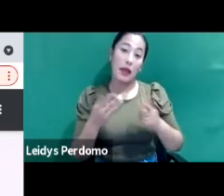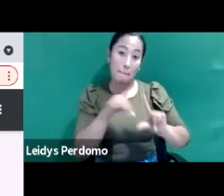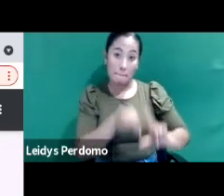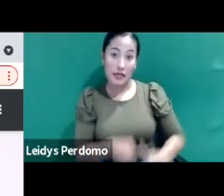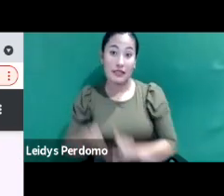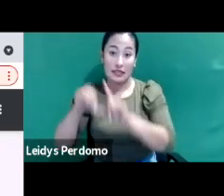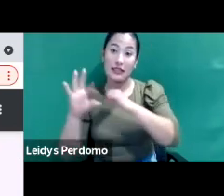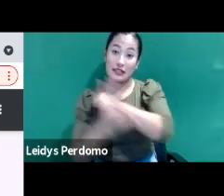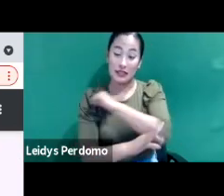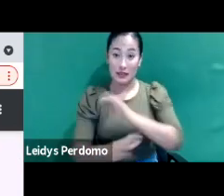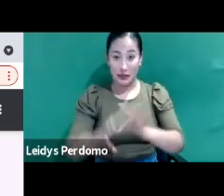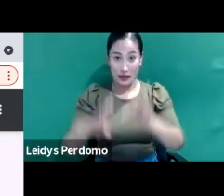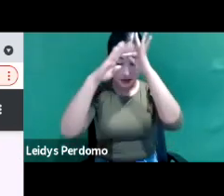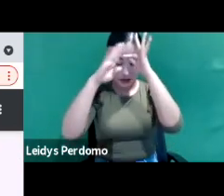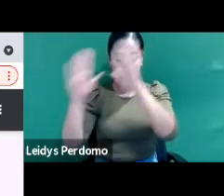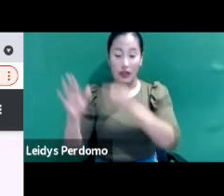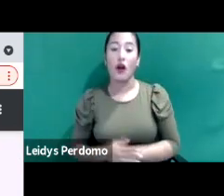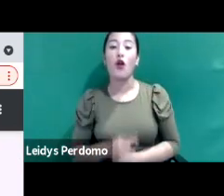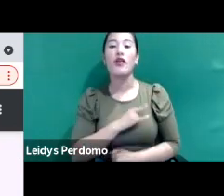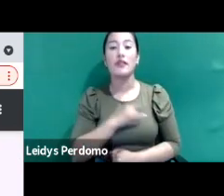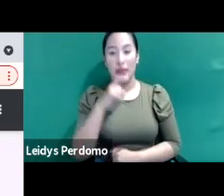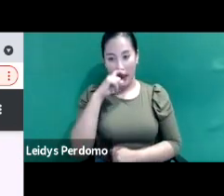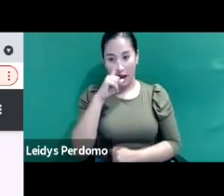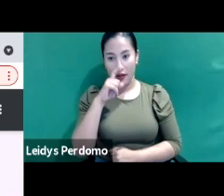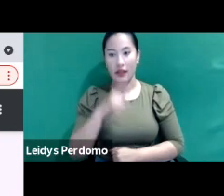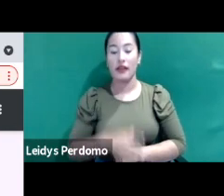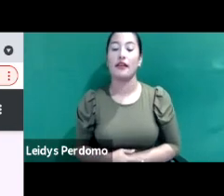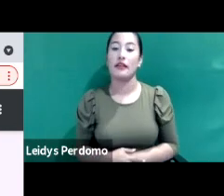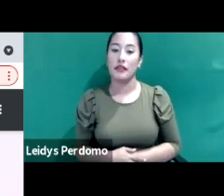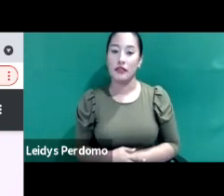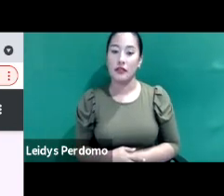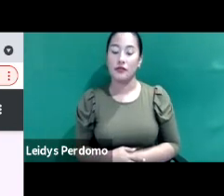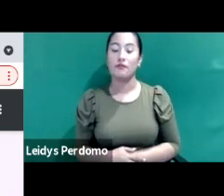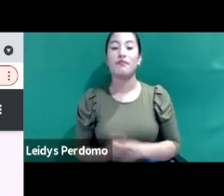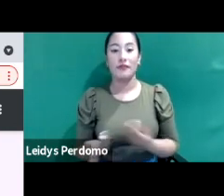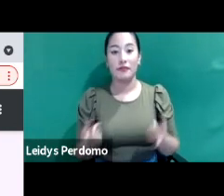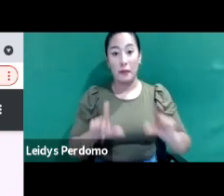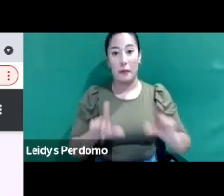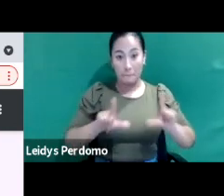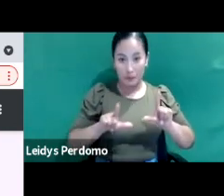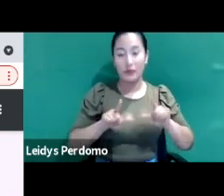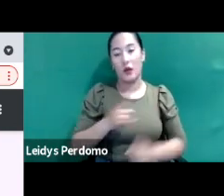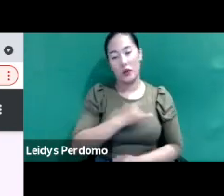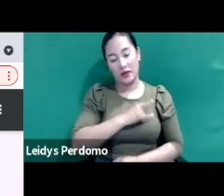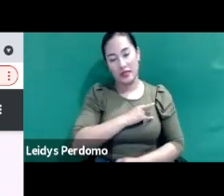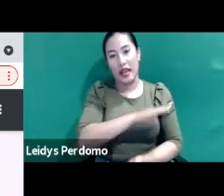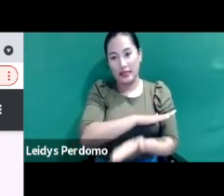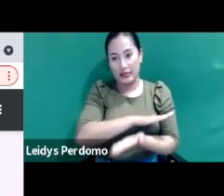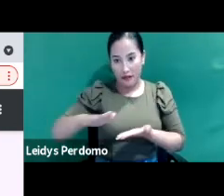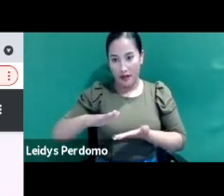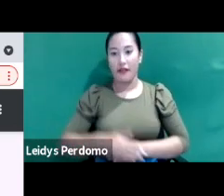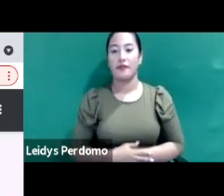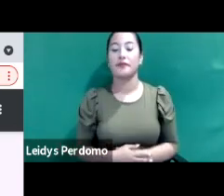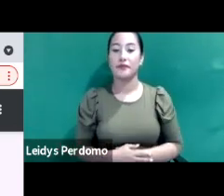clínica de la Pontificia Universidad Javeriana, soy de pregrado de la Universidad de La Sabana y digamos